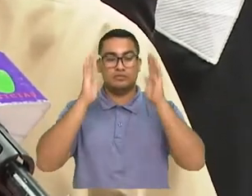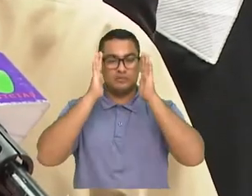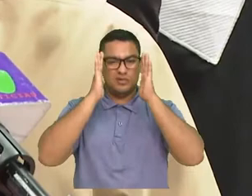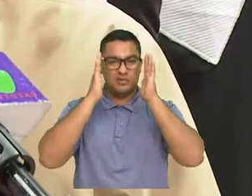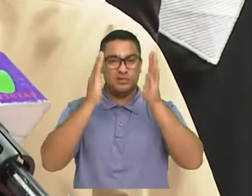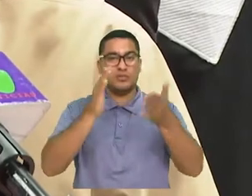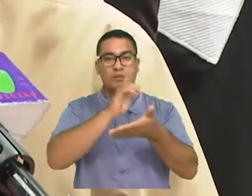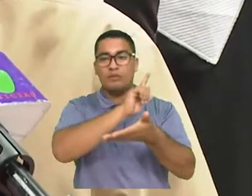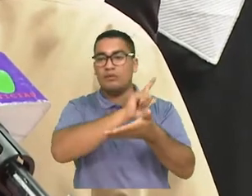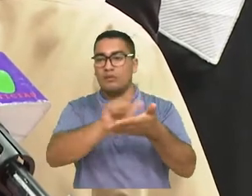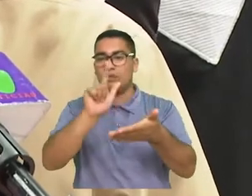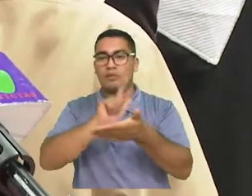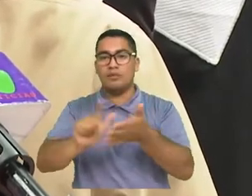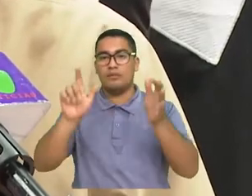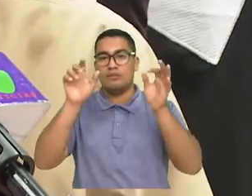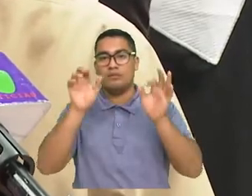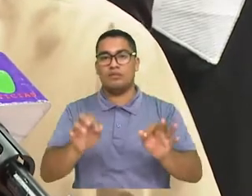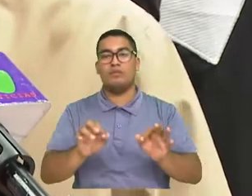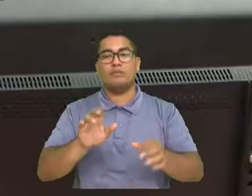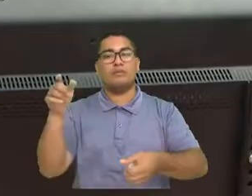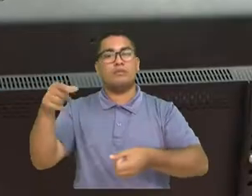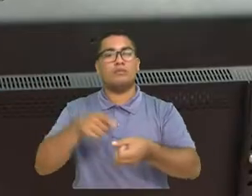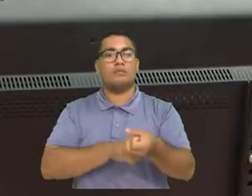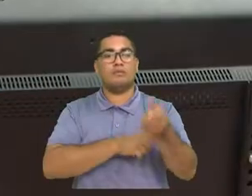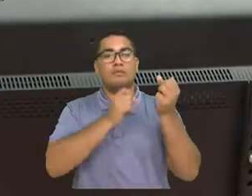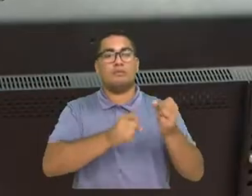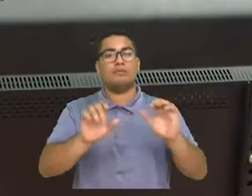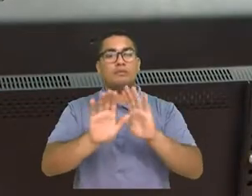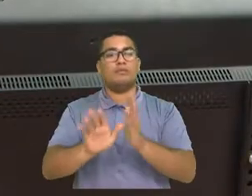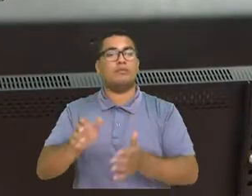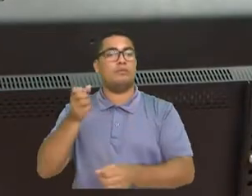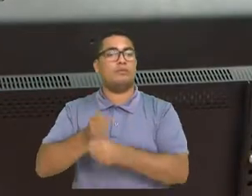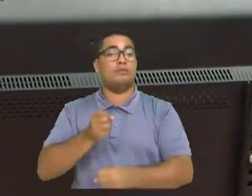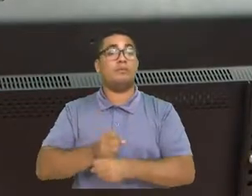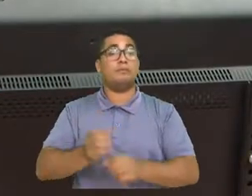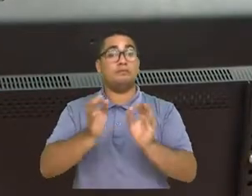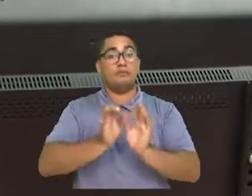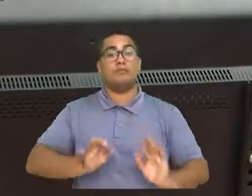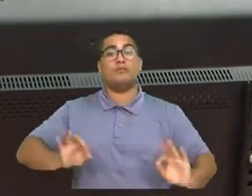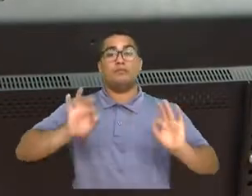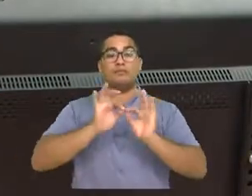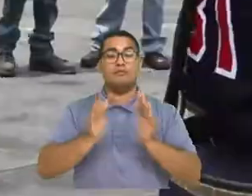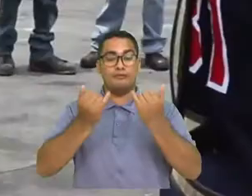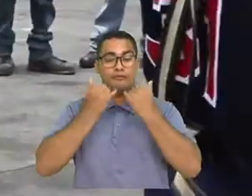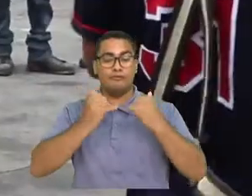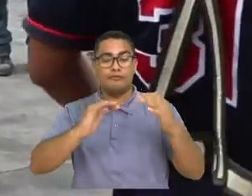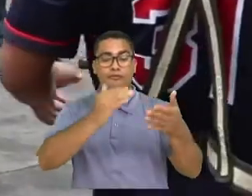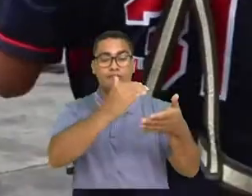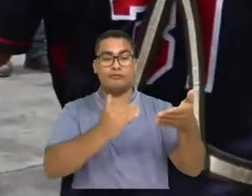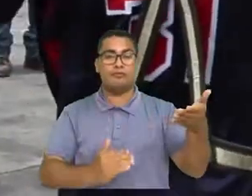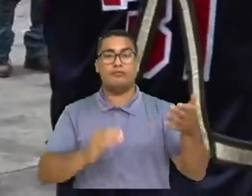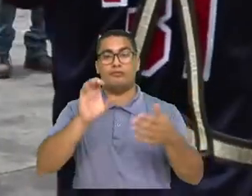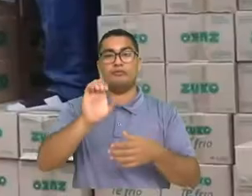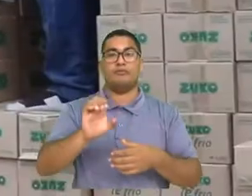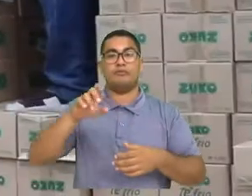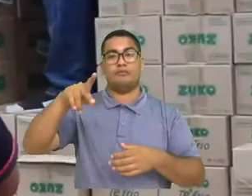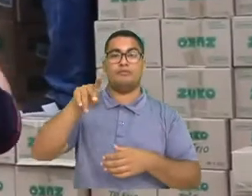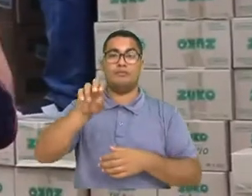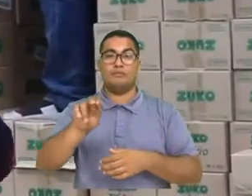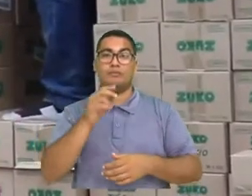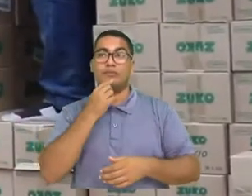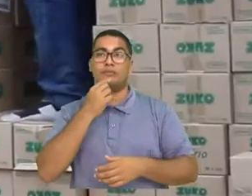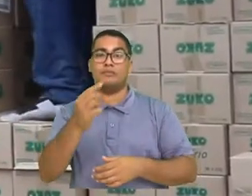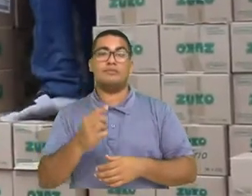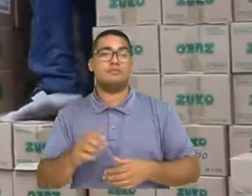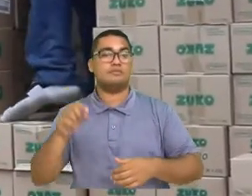higiene para nuestros hermanos trabajadores. Una importante información brindada por el titular de la EPN es que las exportaciones de